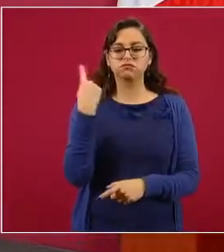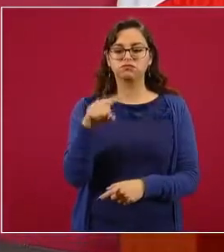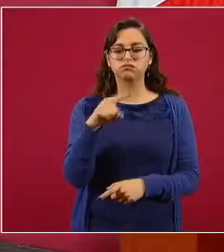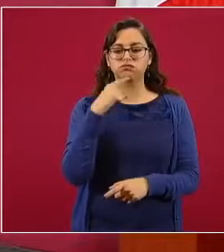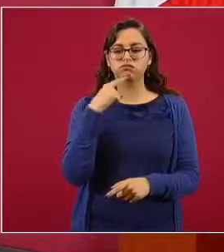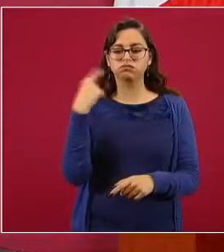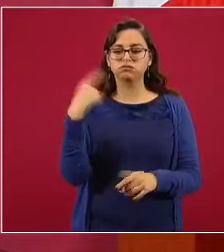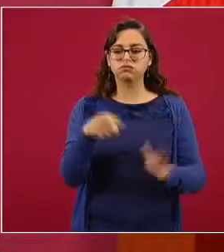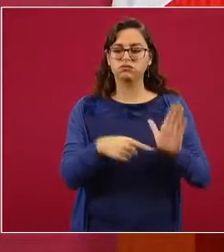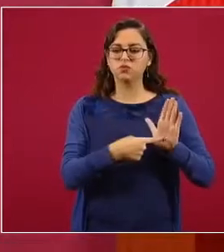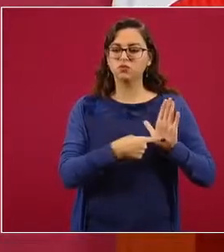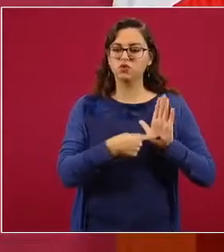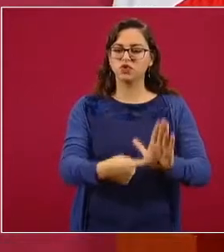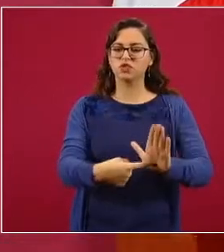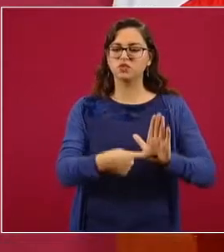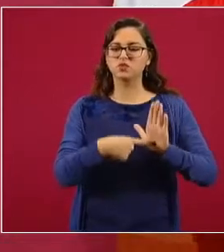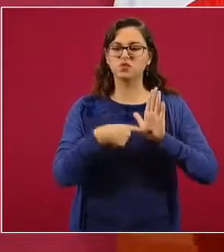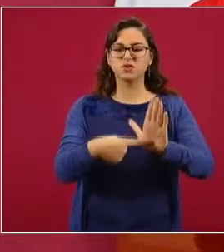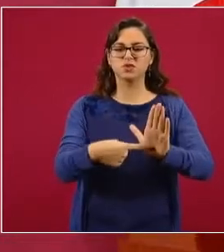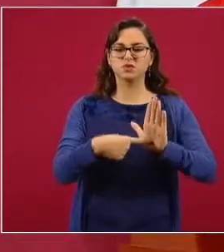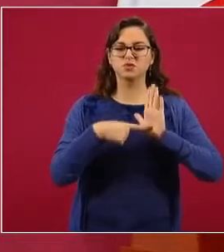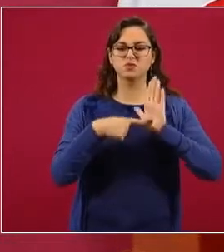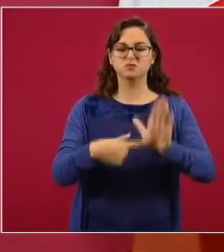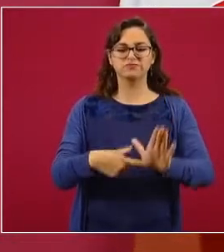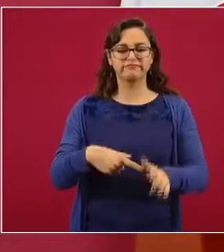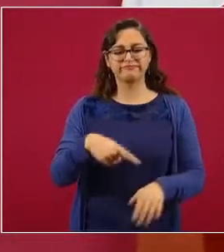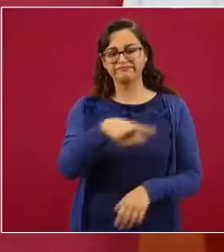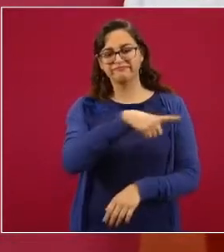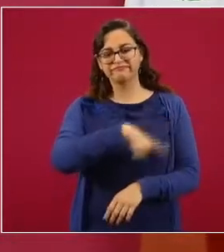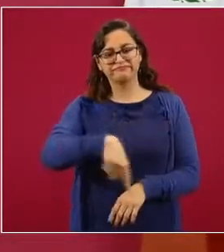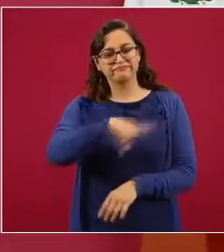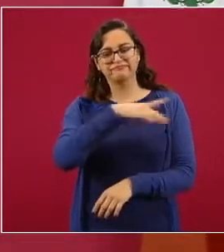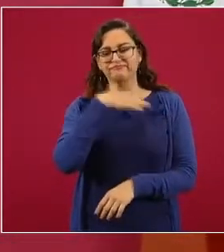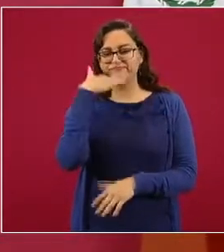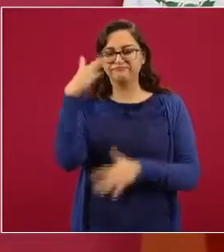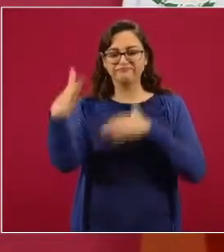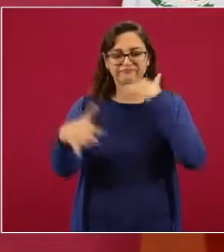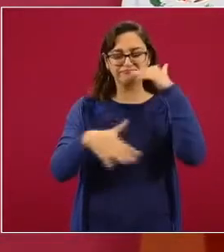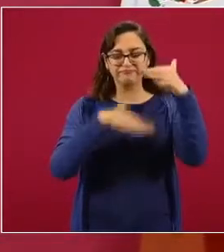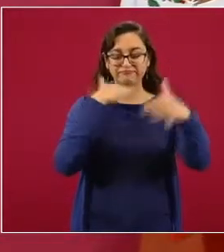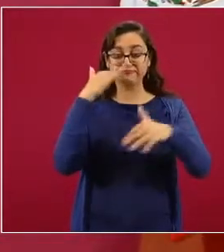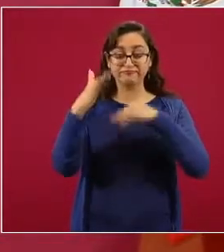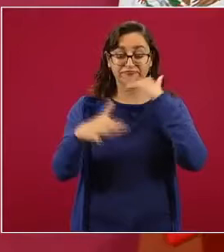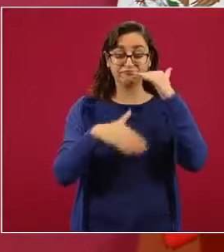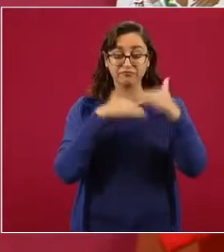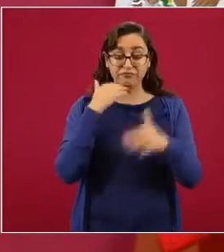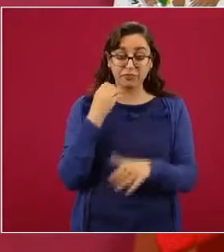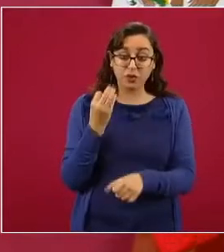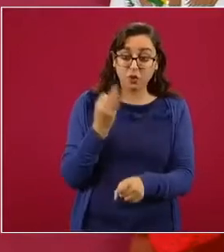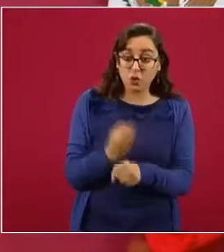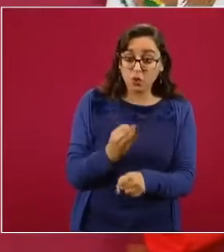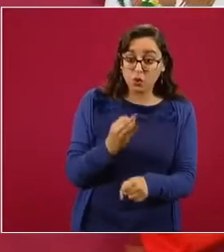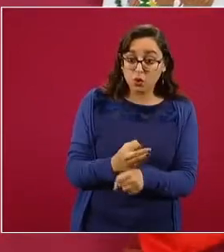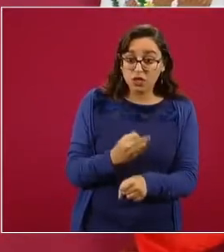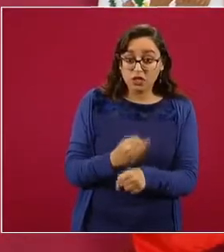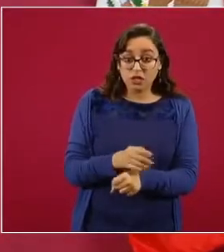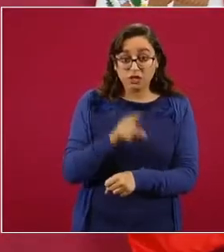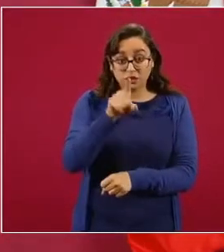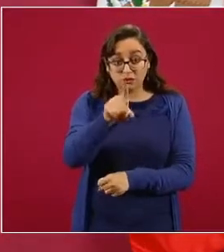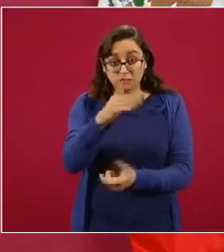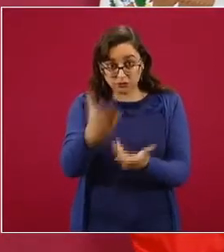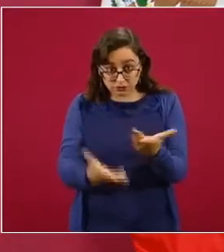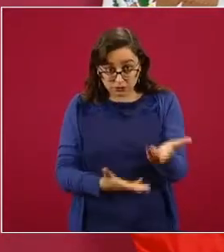actos de corrupción. Y esto que estás planteando, pues se